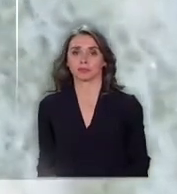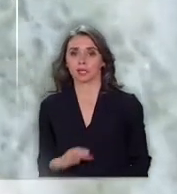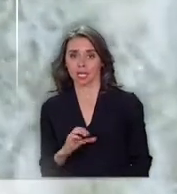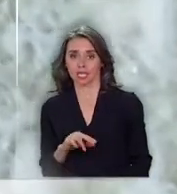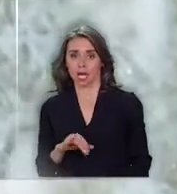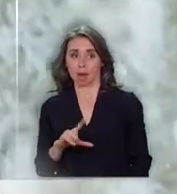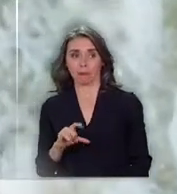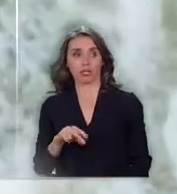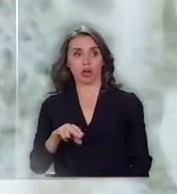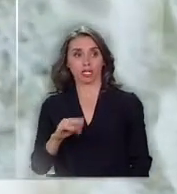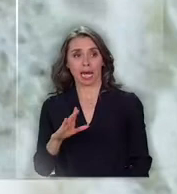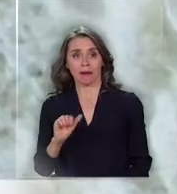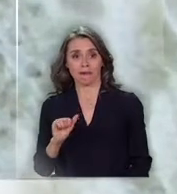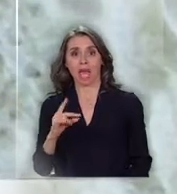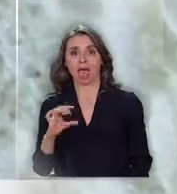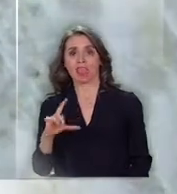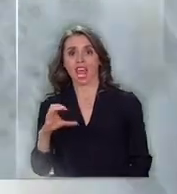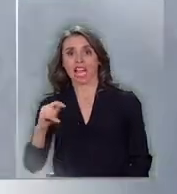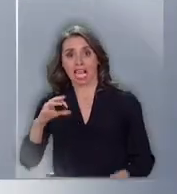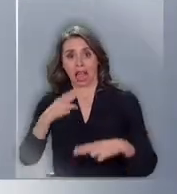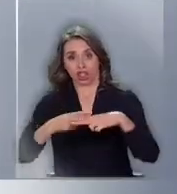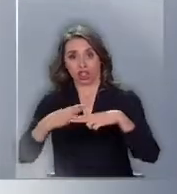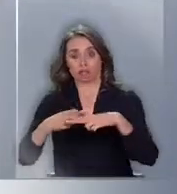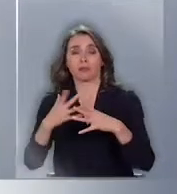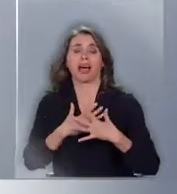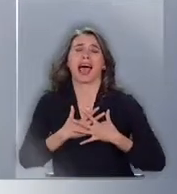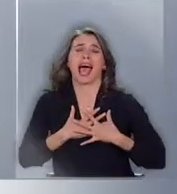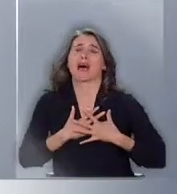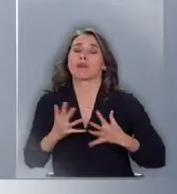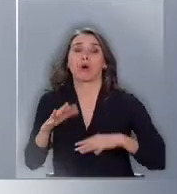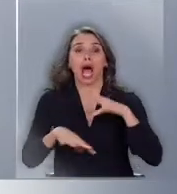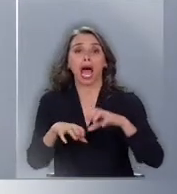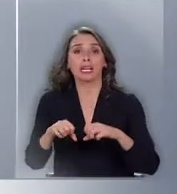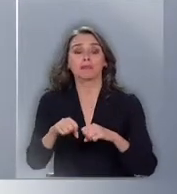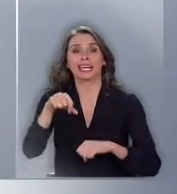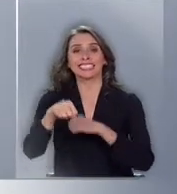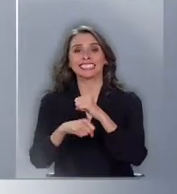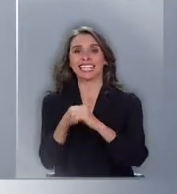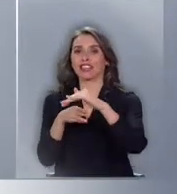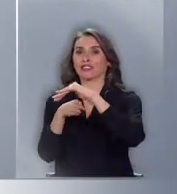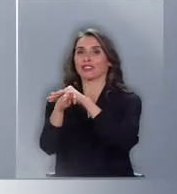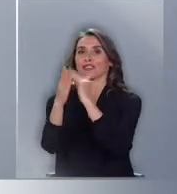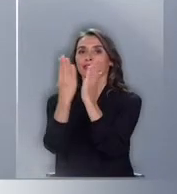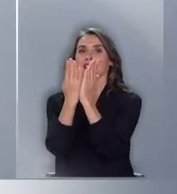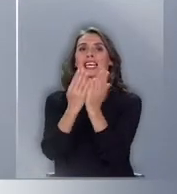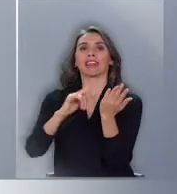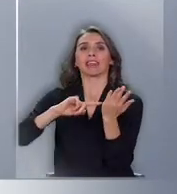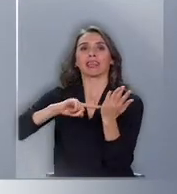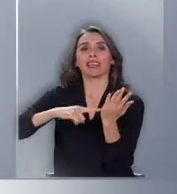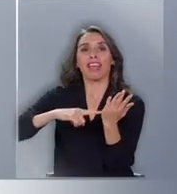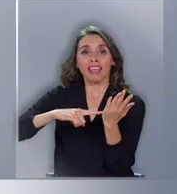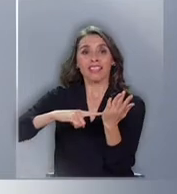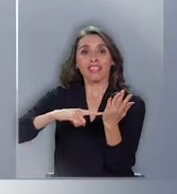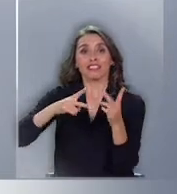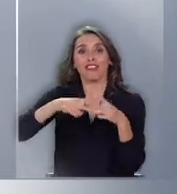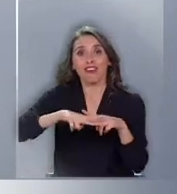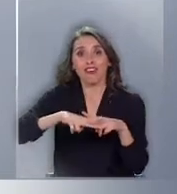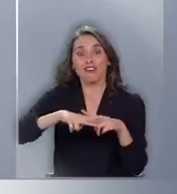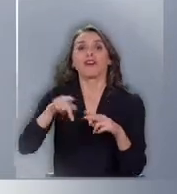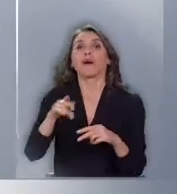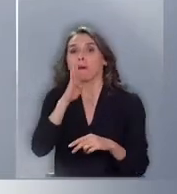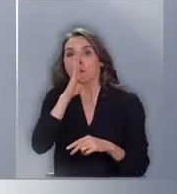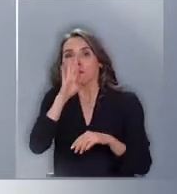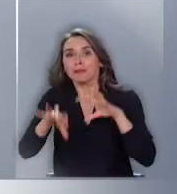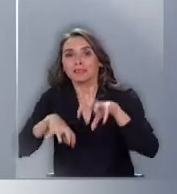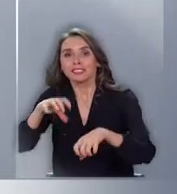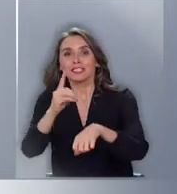Camilo Navea del Canto amaba tanto a los animales que decidió ingresar este año a la carrera de técnico en veterinaria para ayudar a los perros